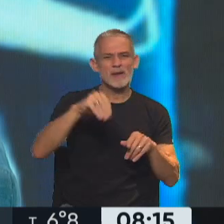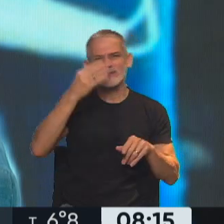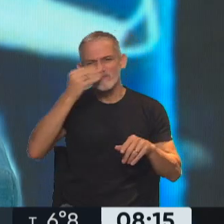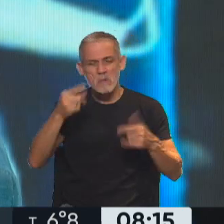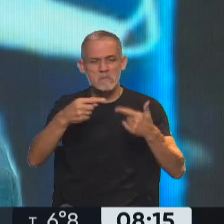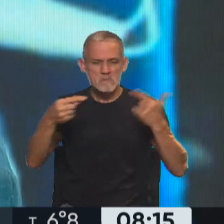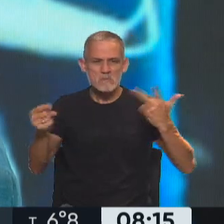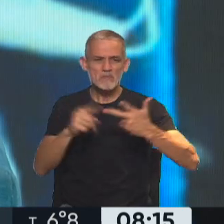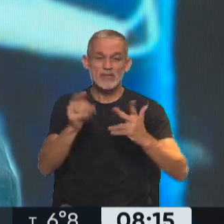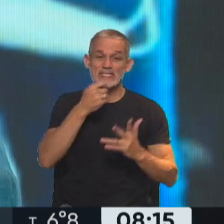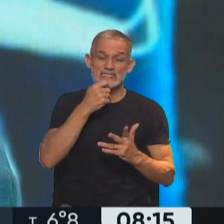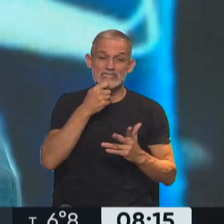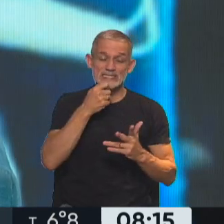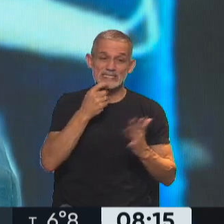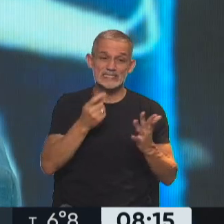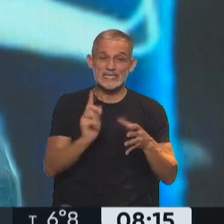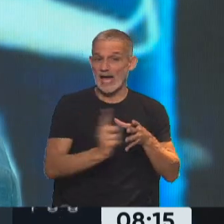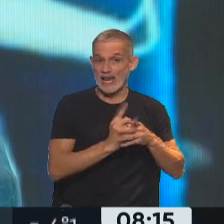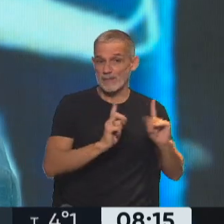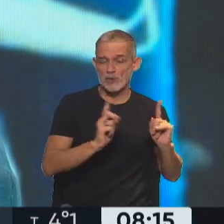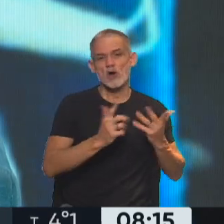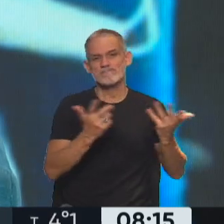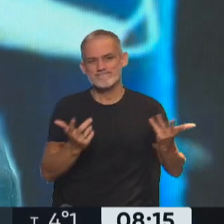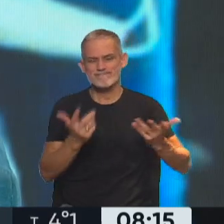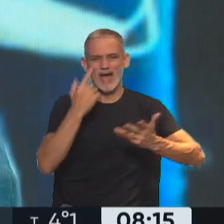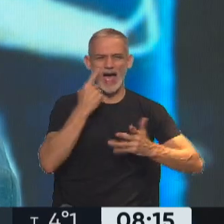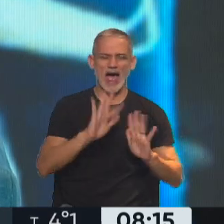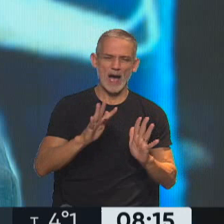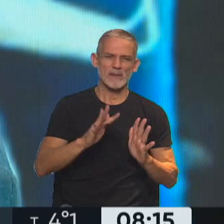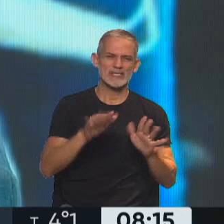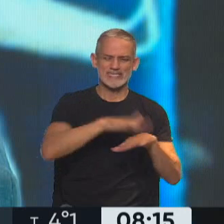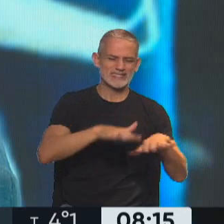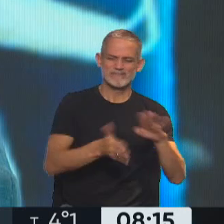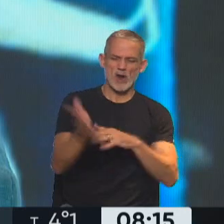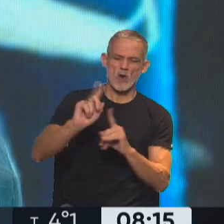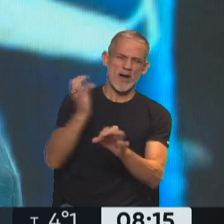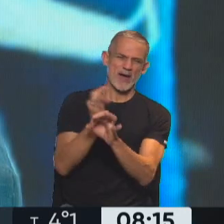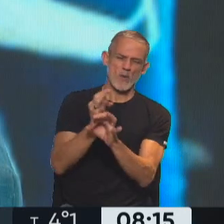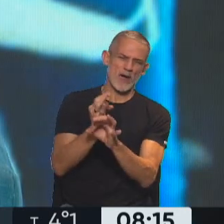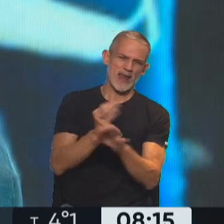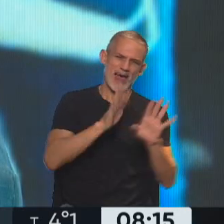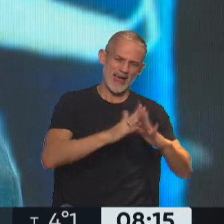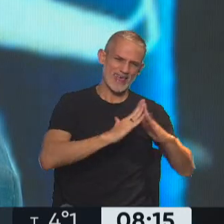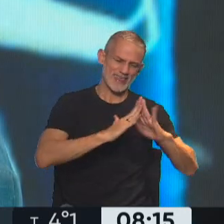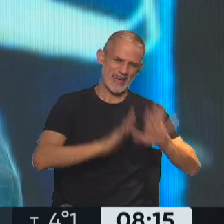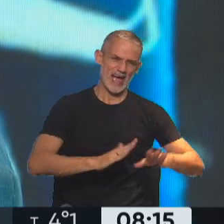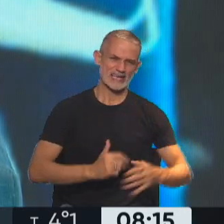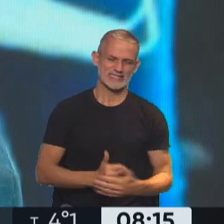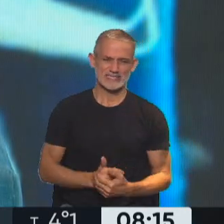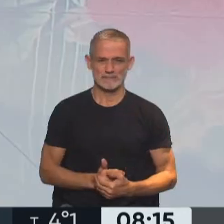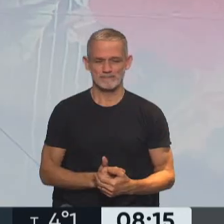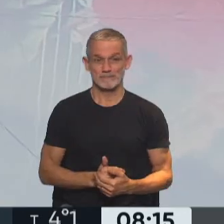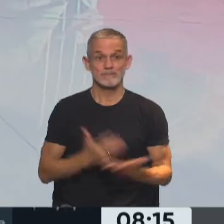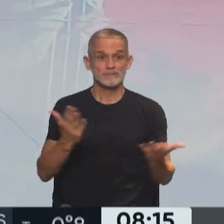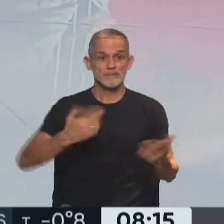prudente sería que si no se puede guardar el aislamiento, uno trate de evitar salir de su casa y concurrir a lugares públicos.